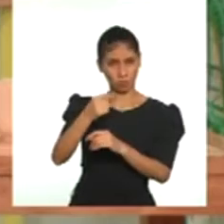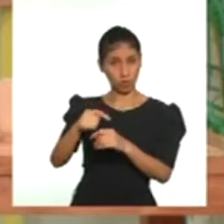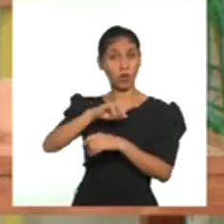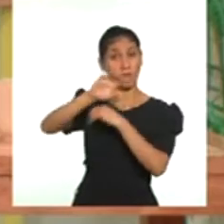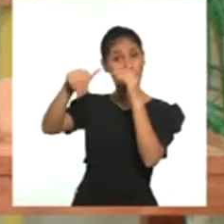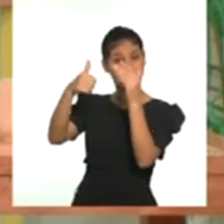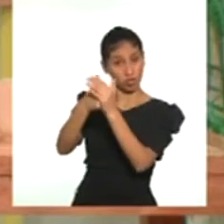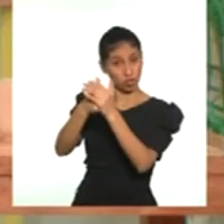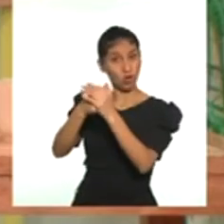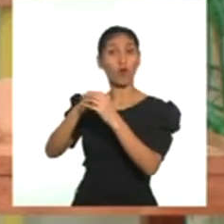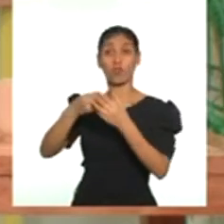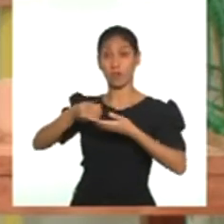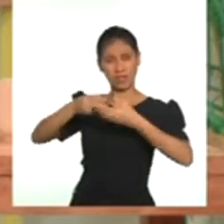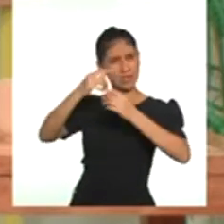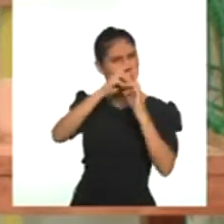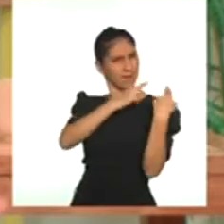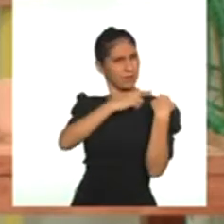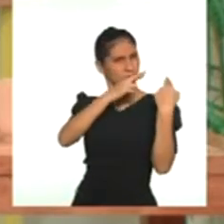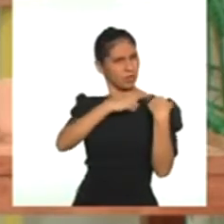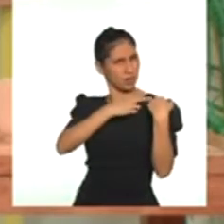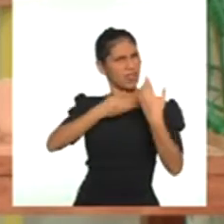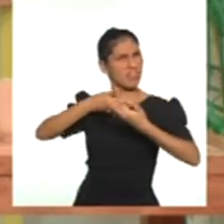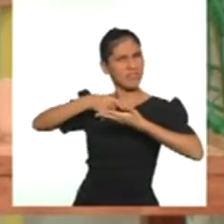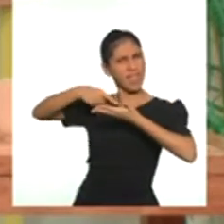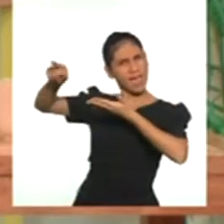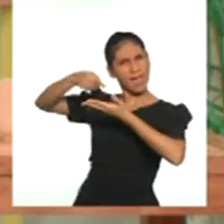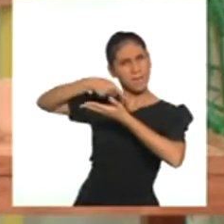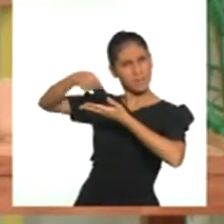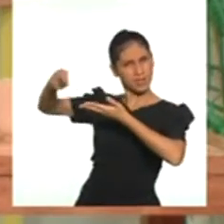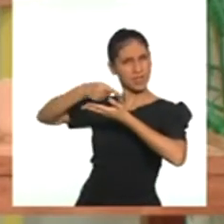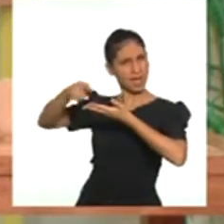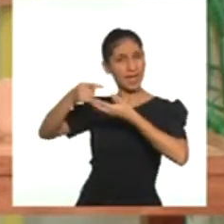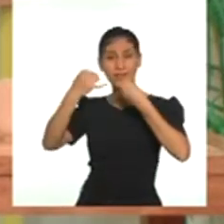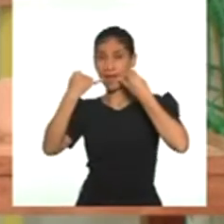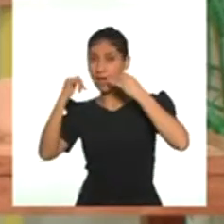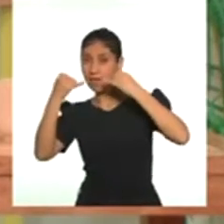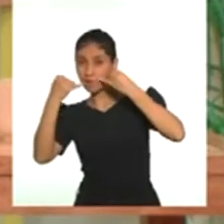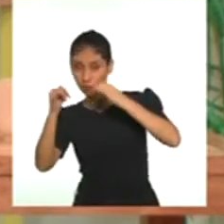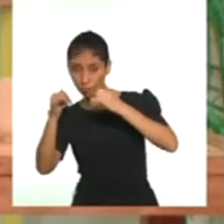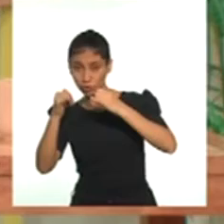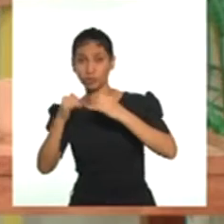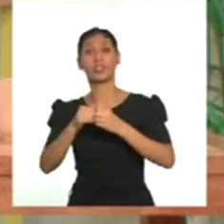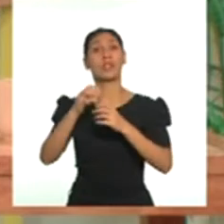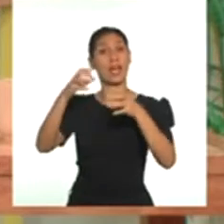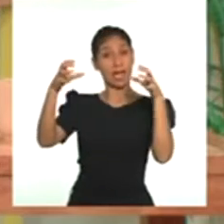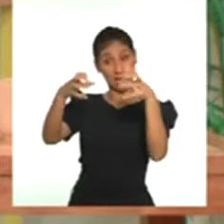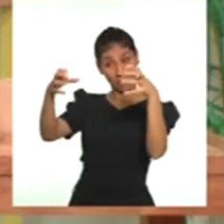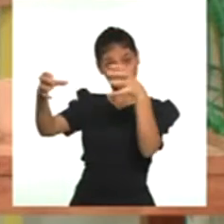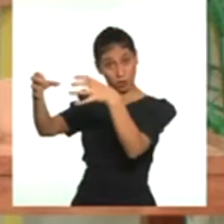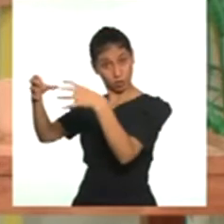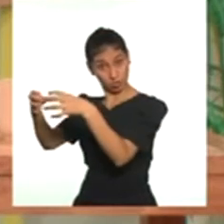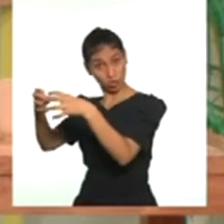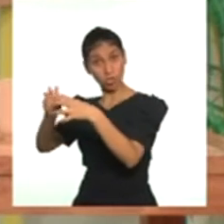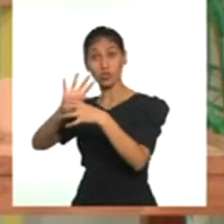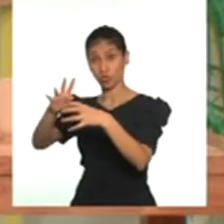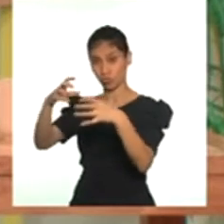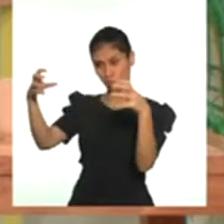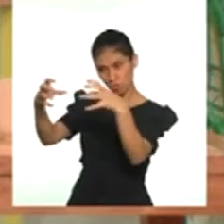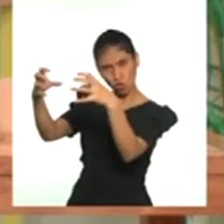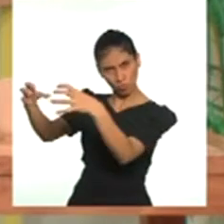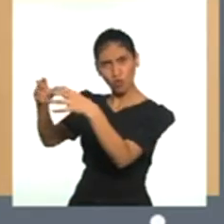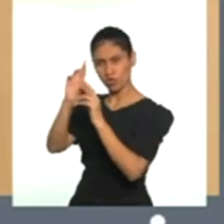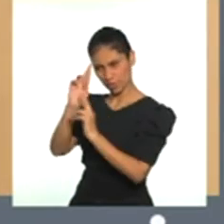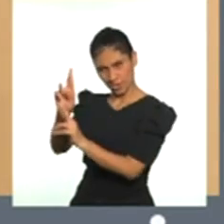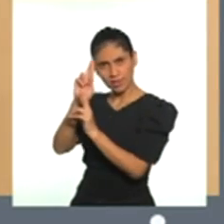las oficinas principales de patentes de todo el mundo. Es decir, que respetamos lo que le pertenece a nuestras comunidades originarias y